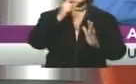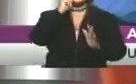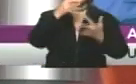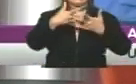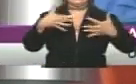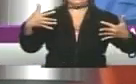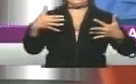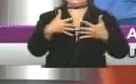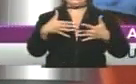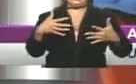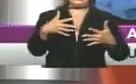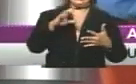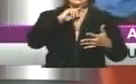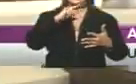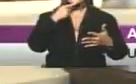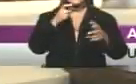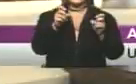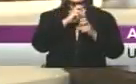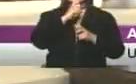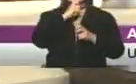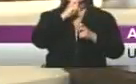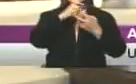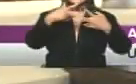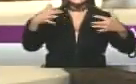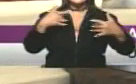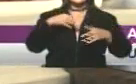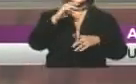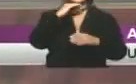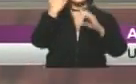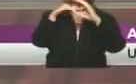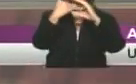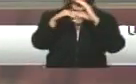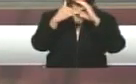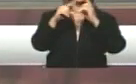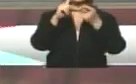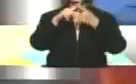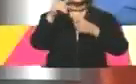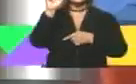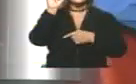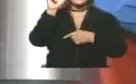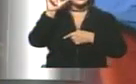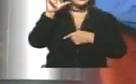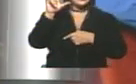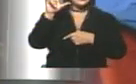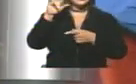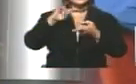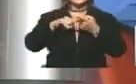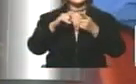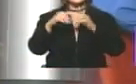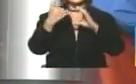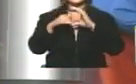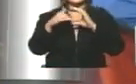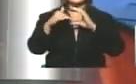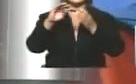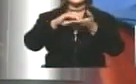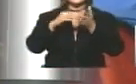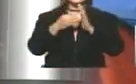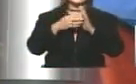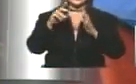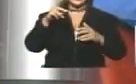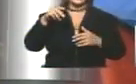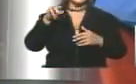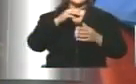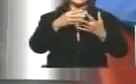cosa. Claro, de Oscar Lista Rondón. Pero bueno, aprovecha entonces ya tus redes sociales ya que la estás promocionando. En las redes sociales tengo en Twitter Adoslis Ron